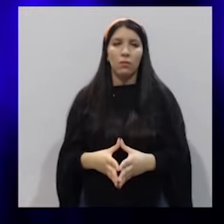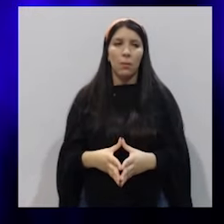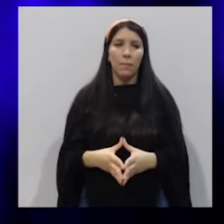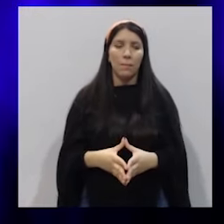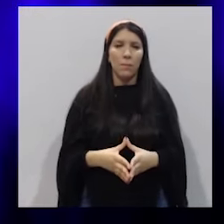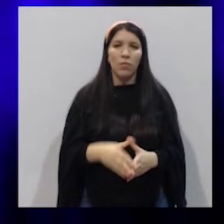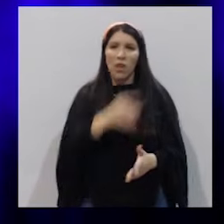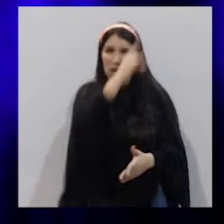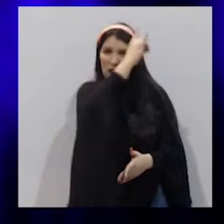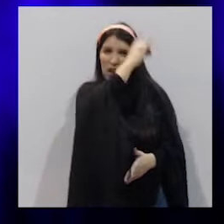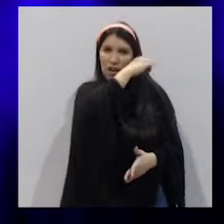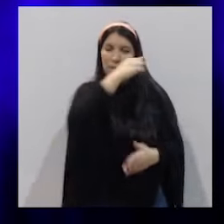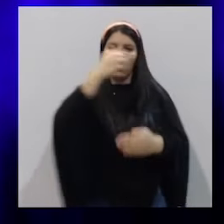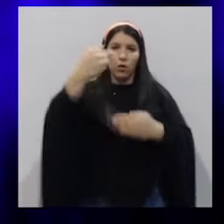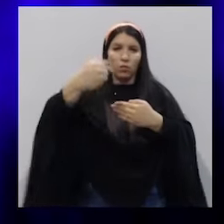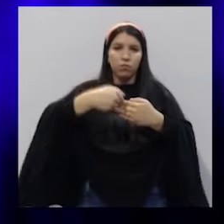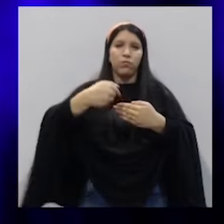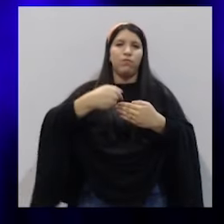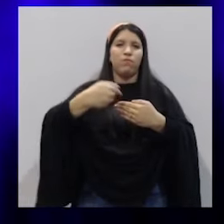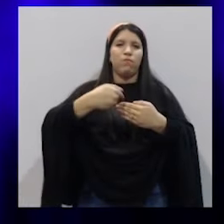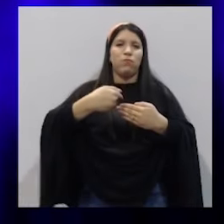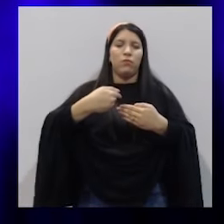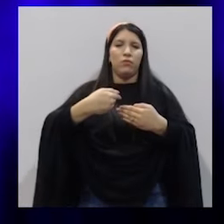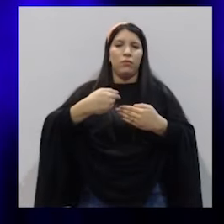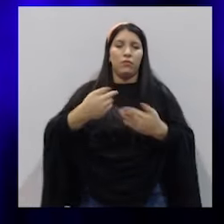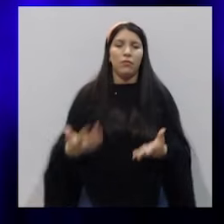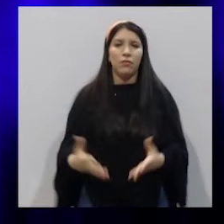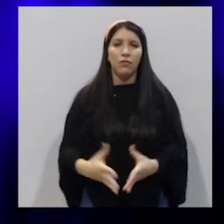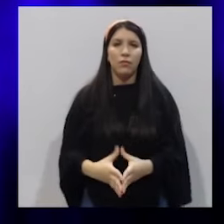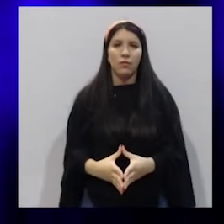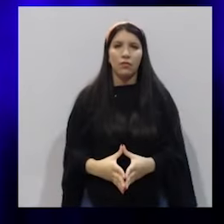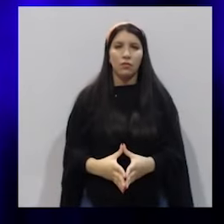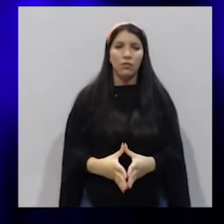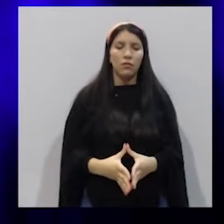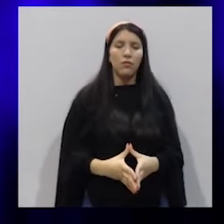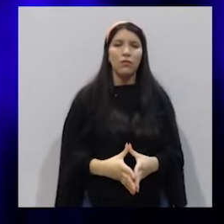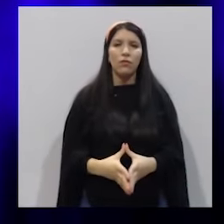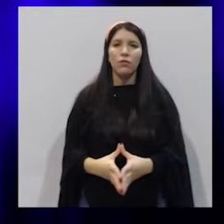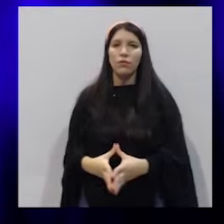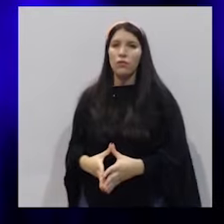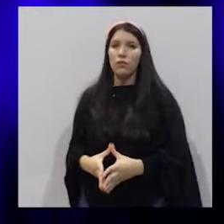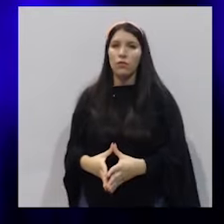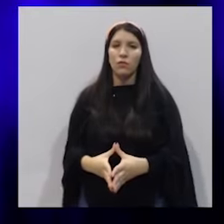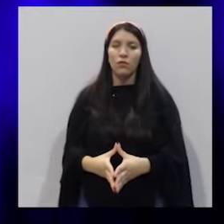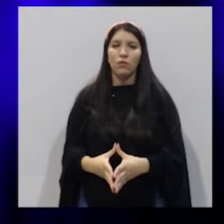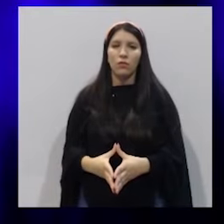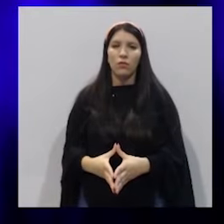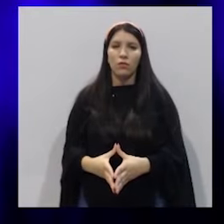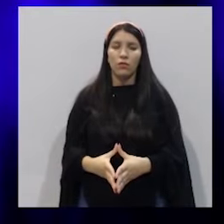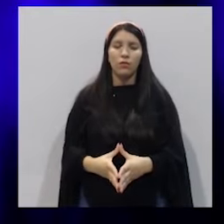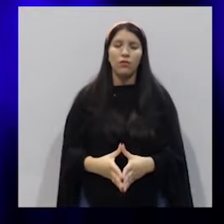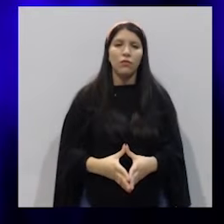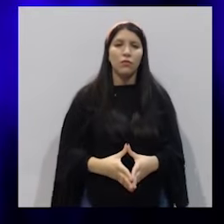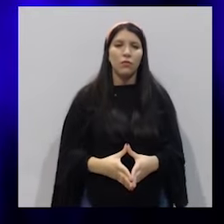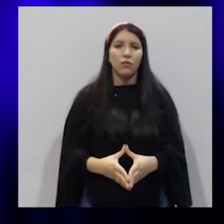vida espiritual cuando usted ve perdemos el deseo de orar cuando perdemos la comunión con dios la